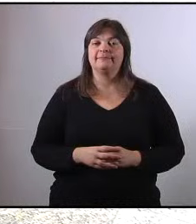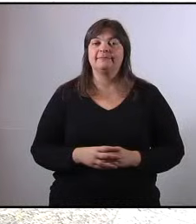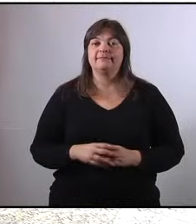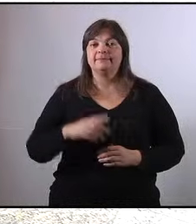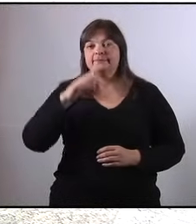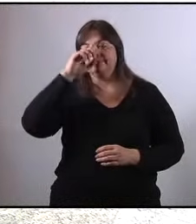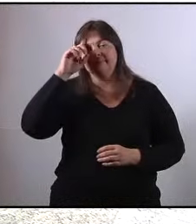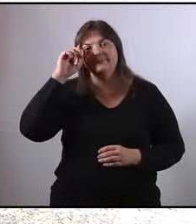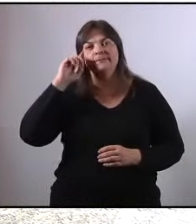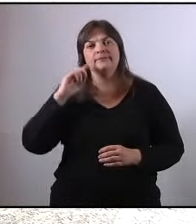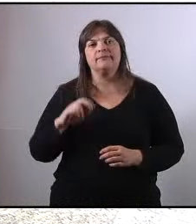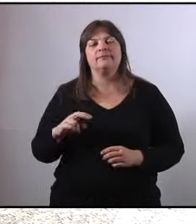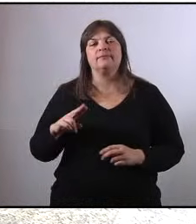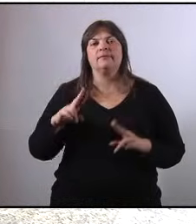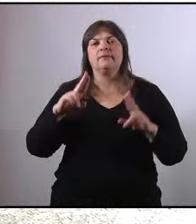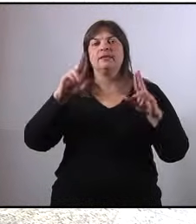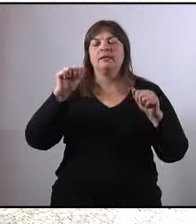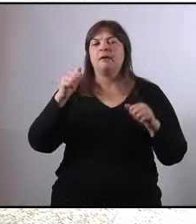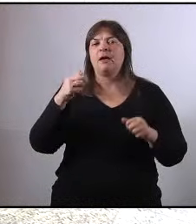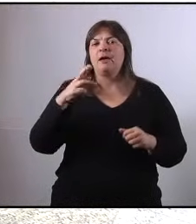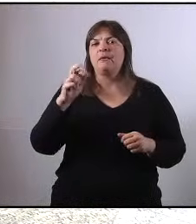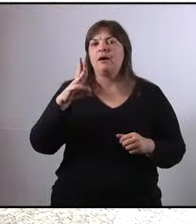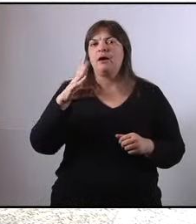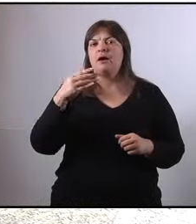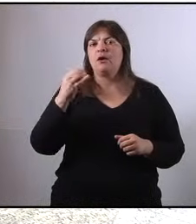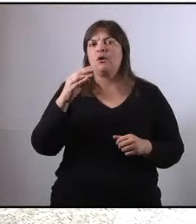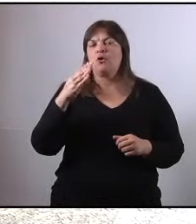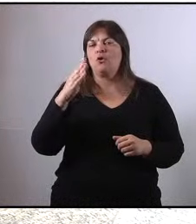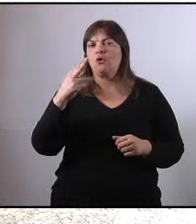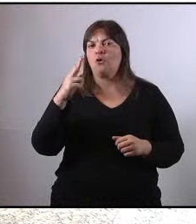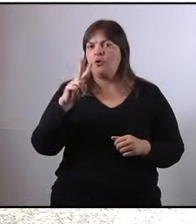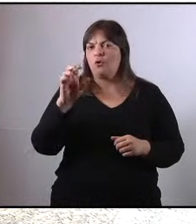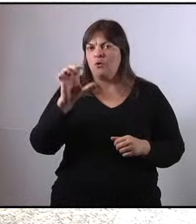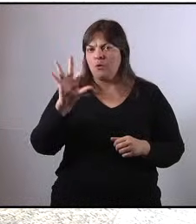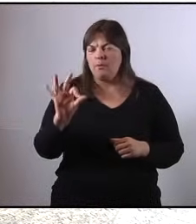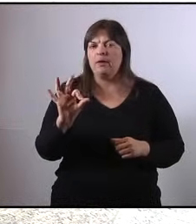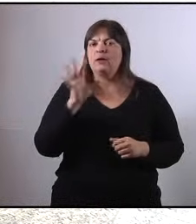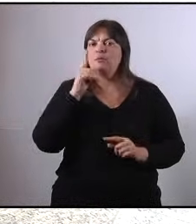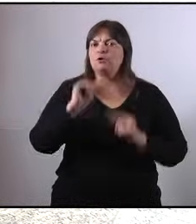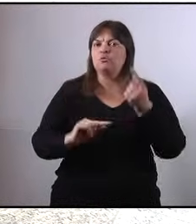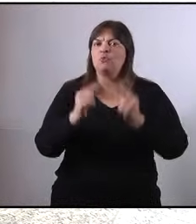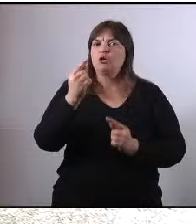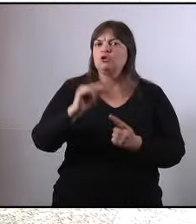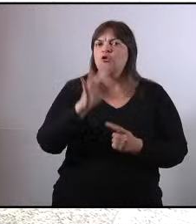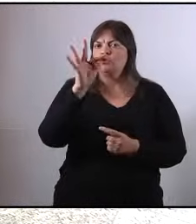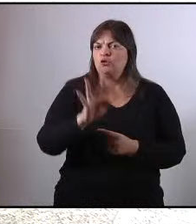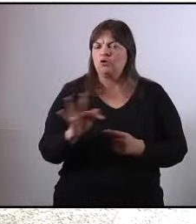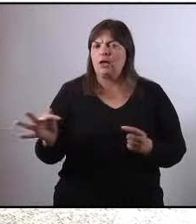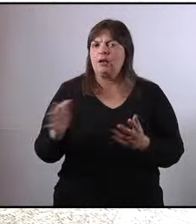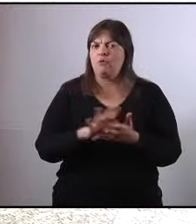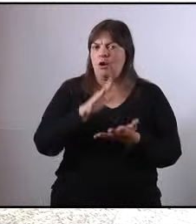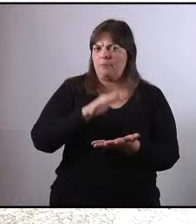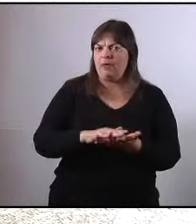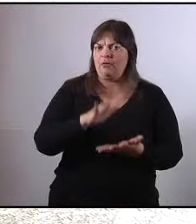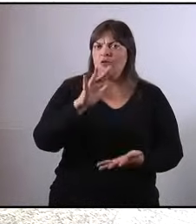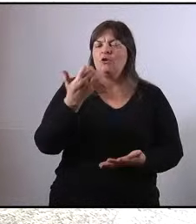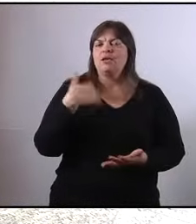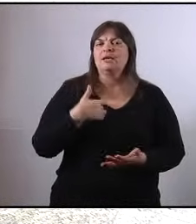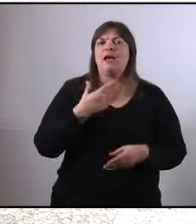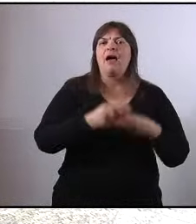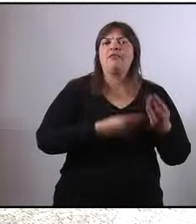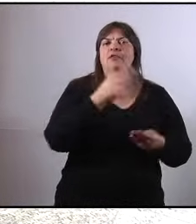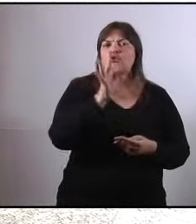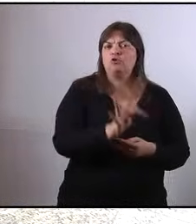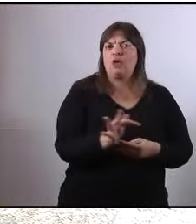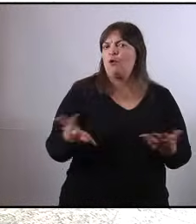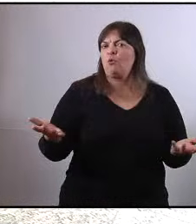Del tema de la Valjoven, quería saber si nos puede decir el presupuesto total con esta nueva ampliación y cuántas han sido en total las que se han hecho,